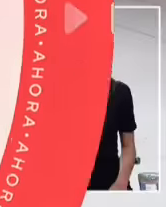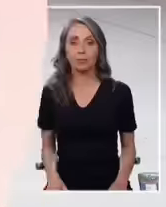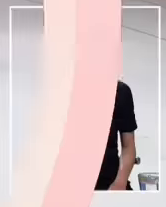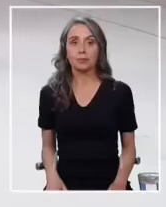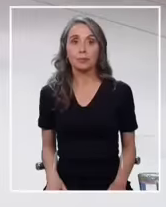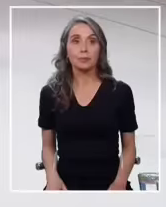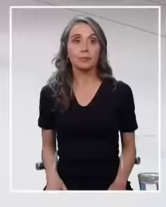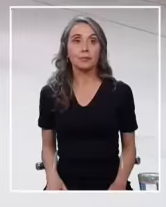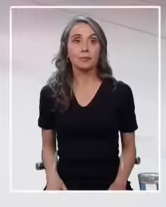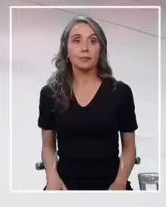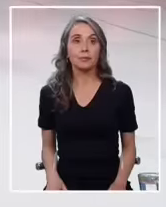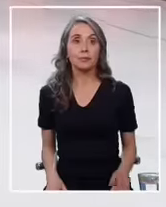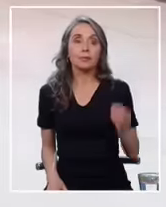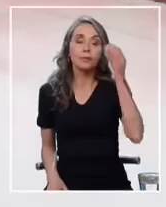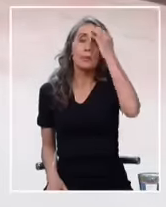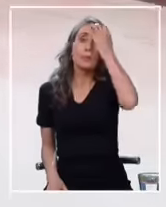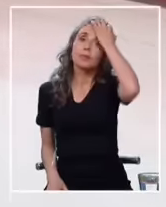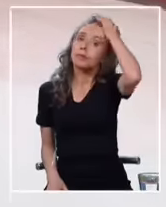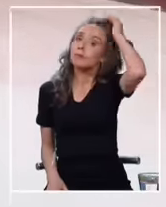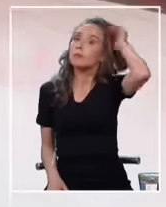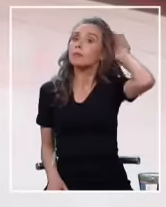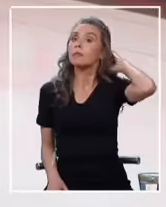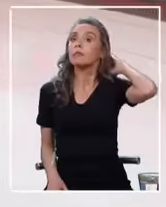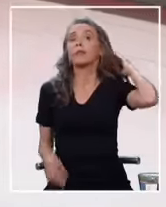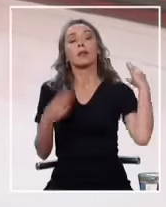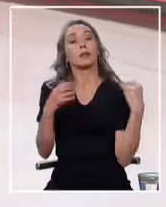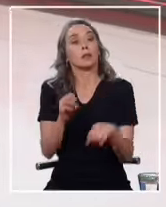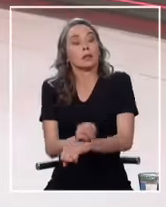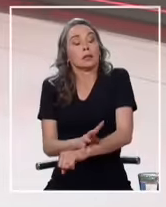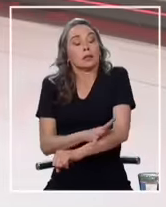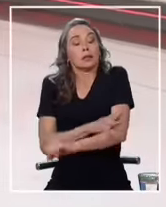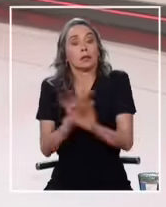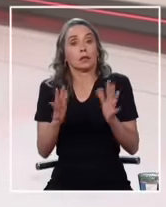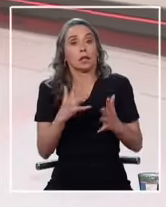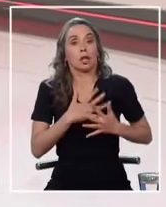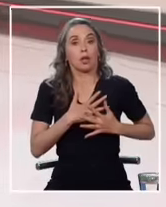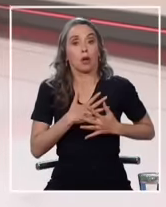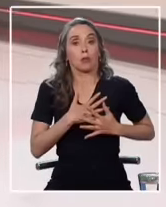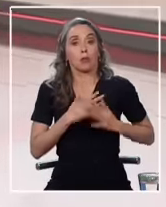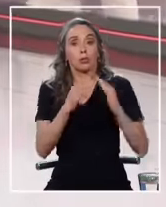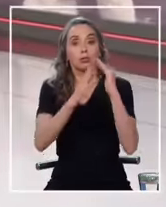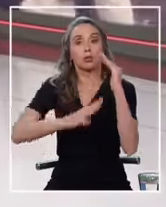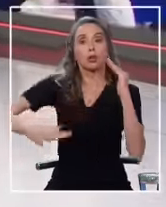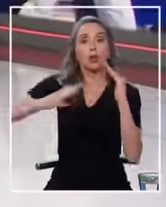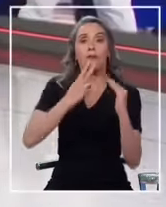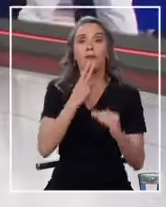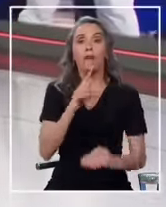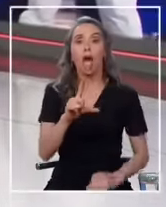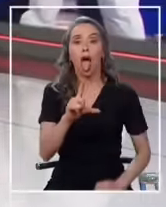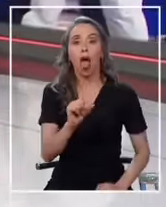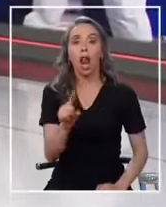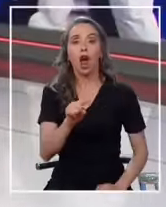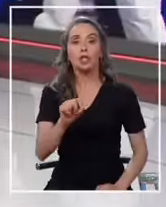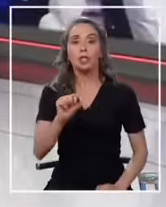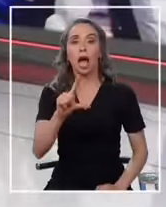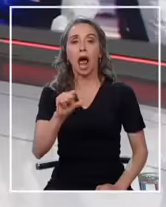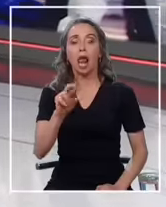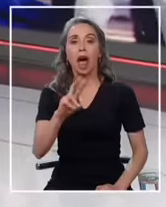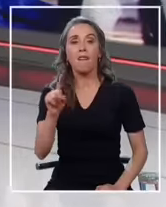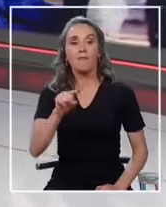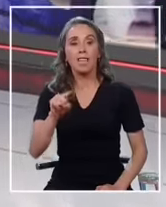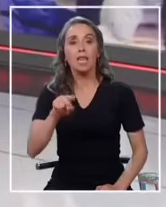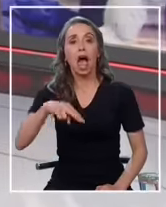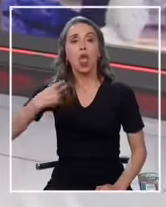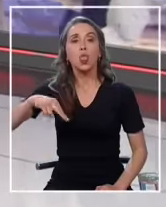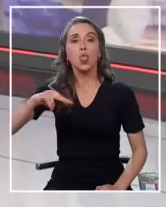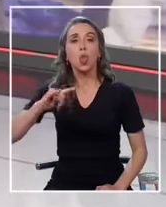Ahora. Bueno, este es un caso muy crudo. Hay conmoción en el sector residencial de Los Talaveras. Esto es en Ñuñoa, porque durante horas de